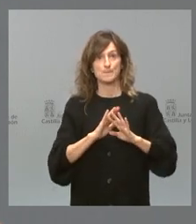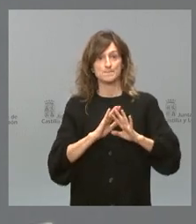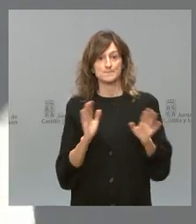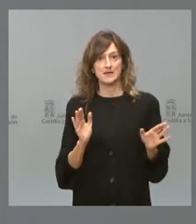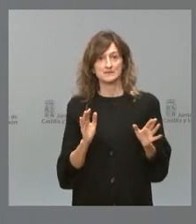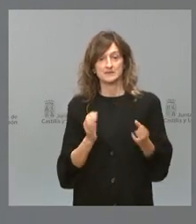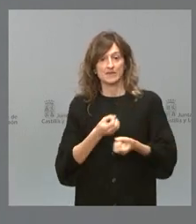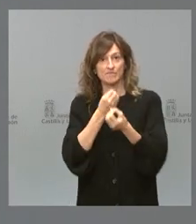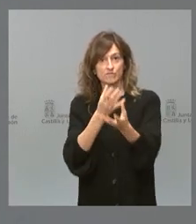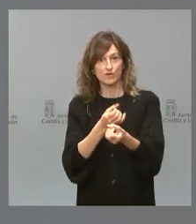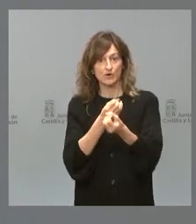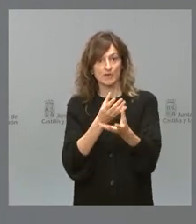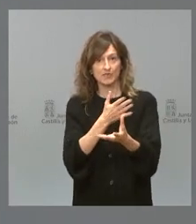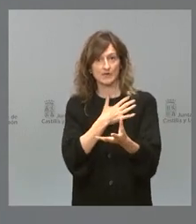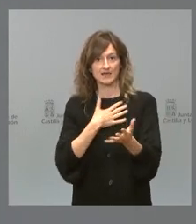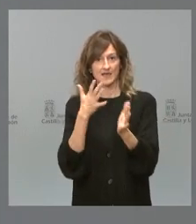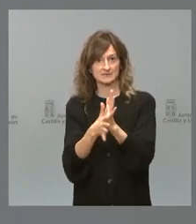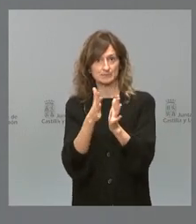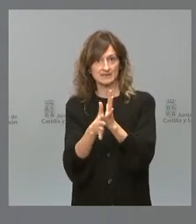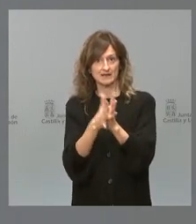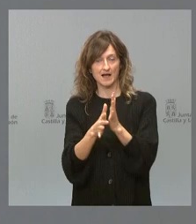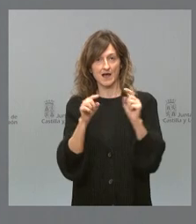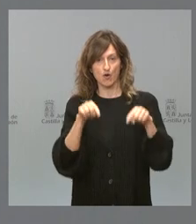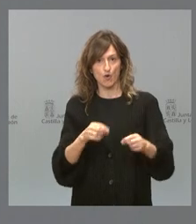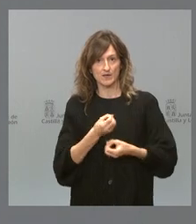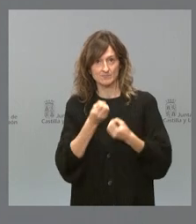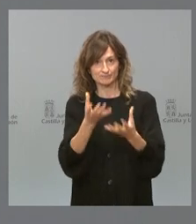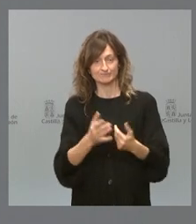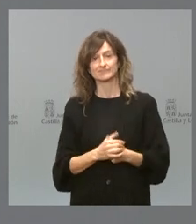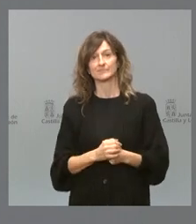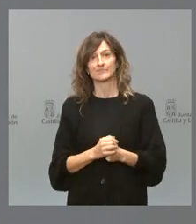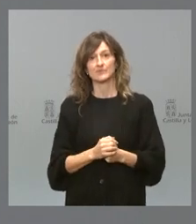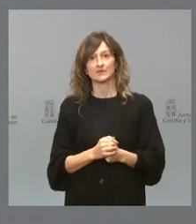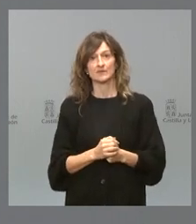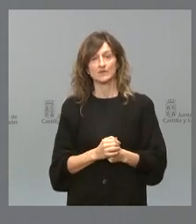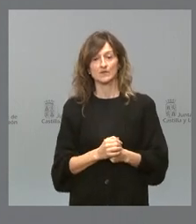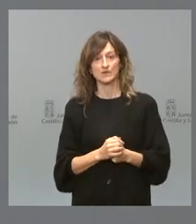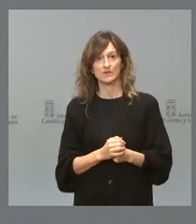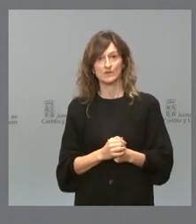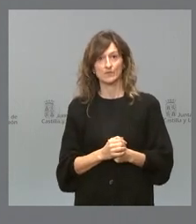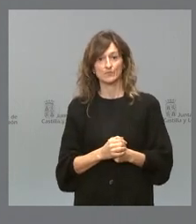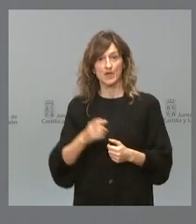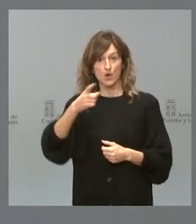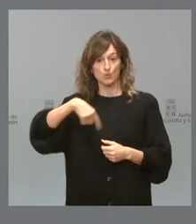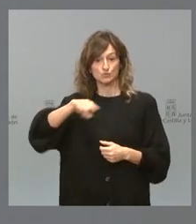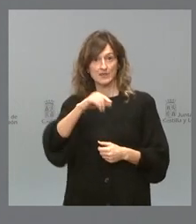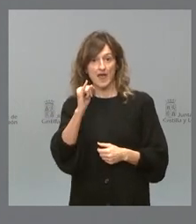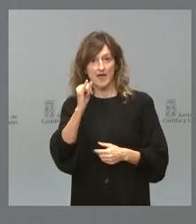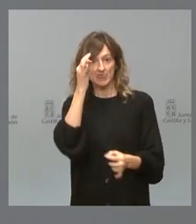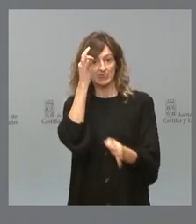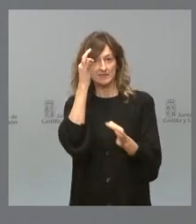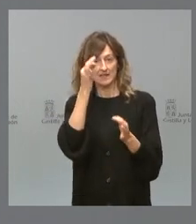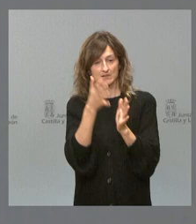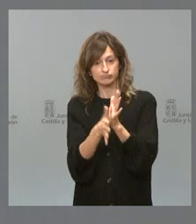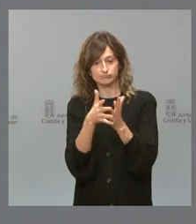esta es la información que quería transmitirles tienen ustedes un detalle más desarrollado